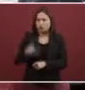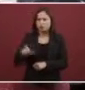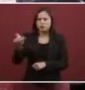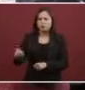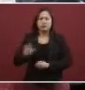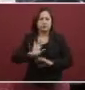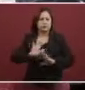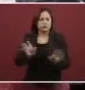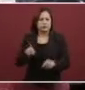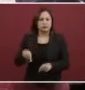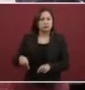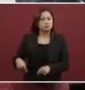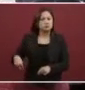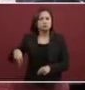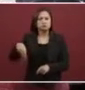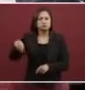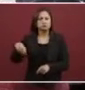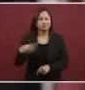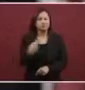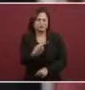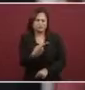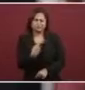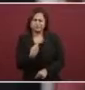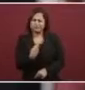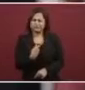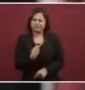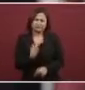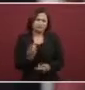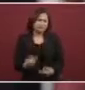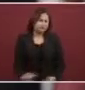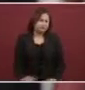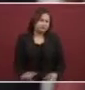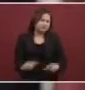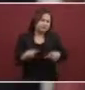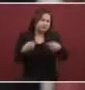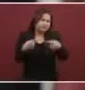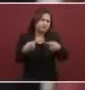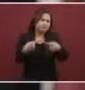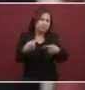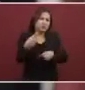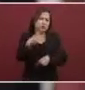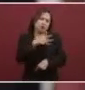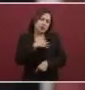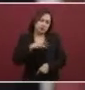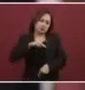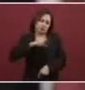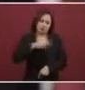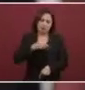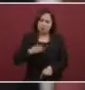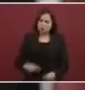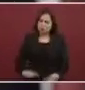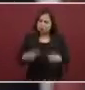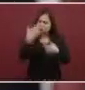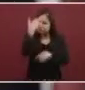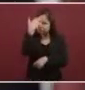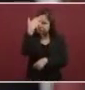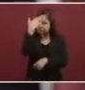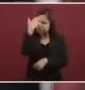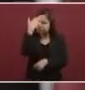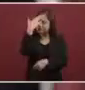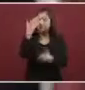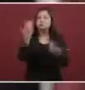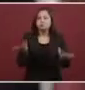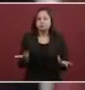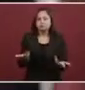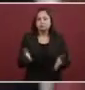solos. Usted y yo somos contemporáneos y nuestros hijos también, casualmente. Y ya ve que hay que dejar